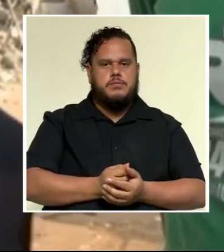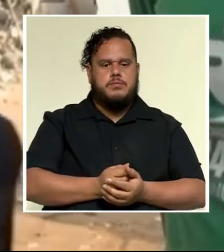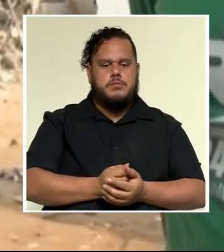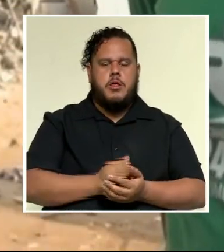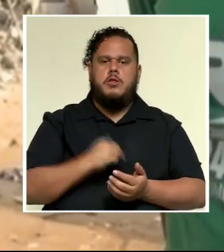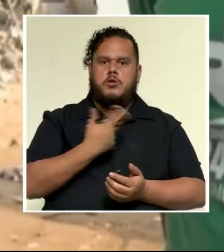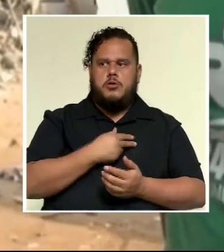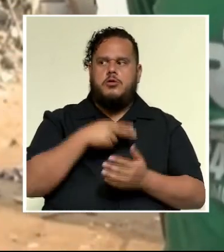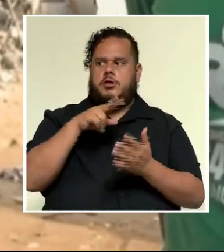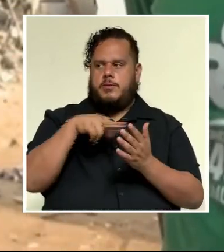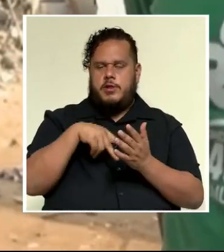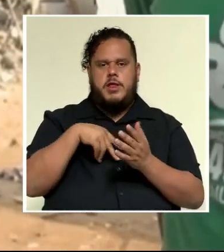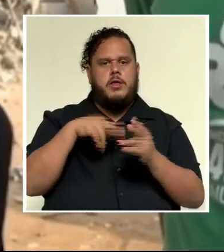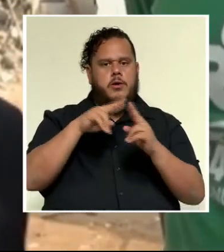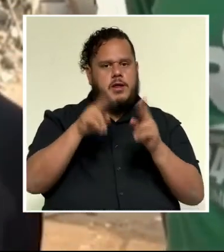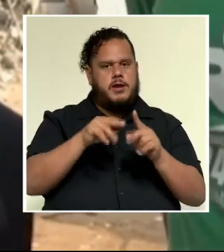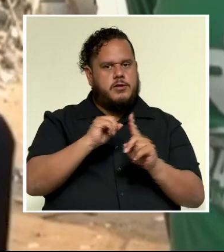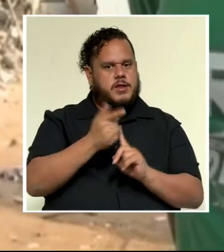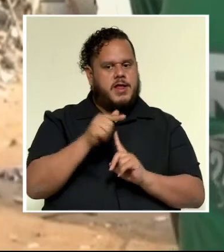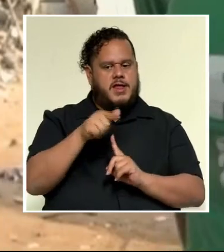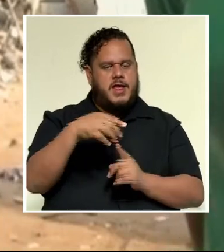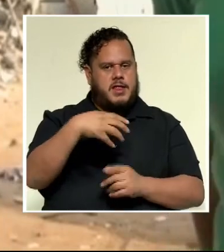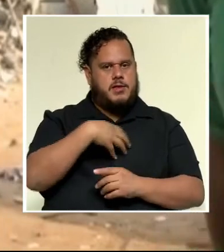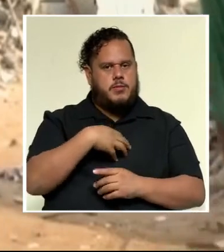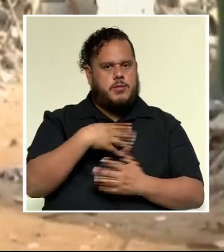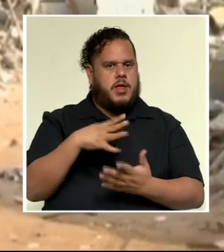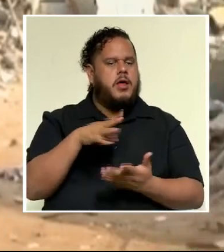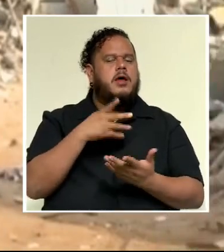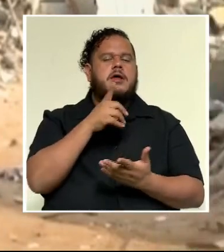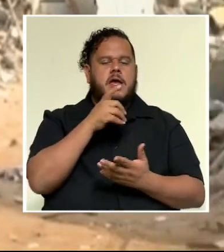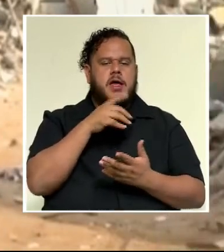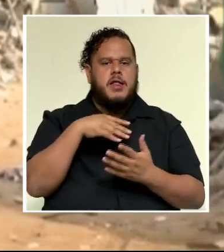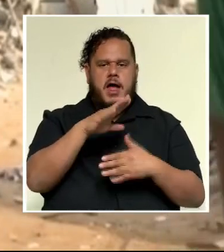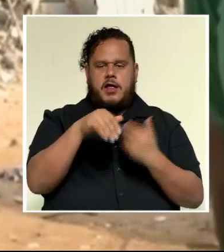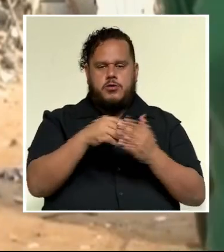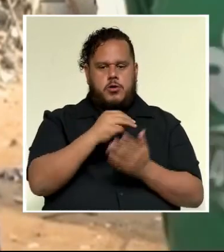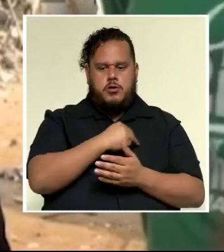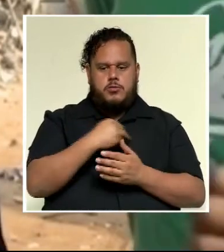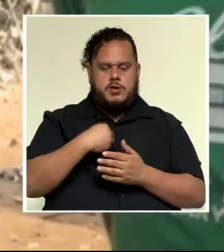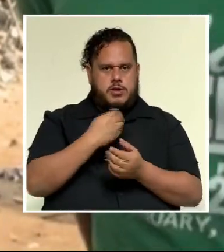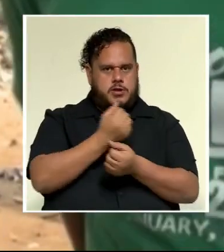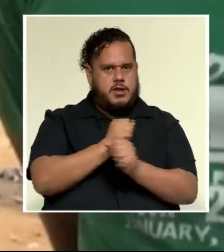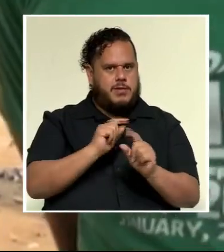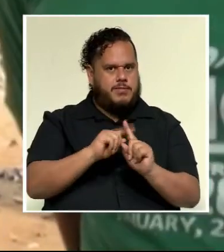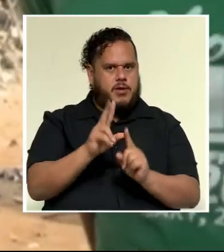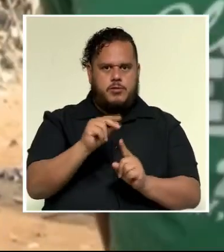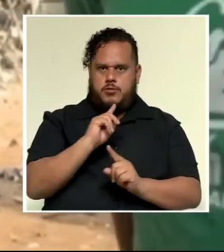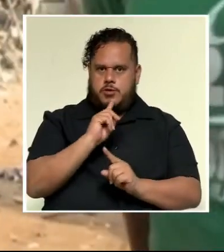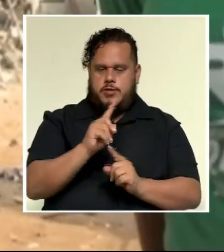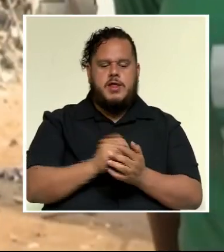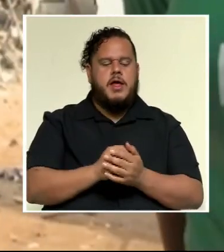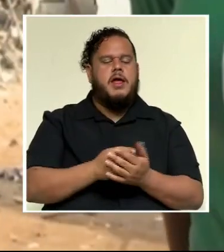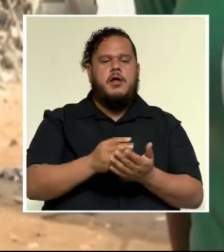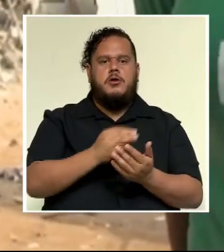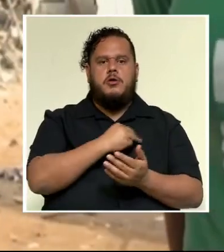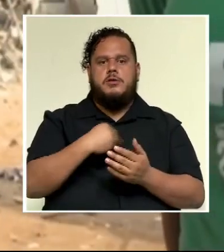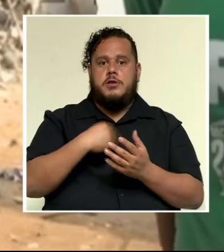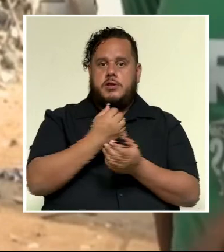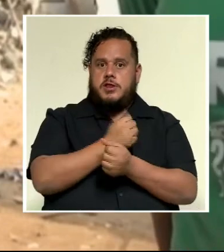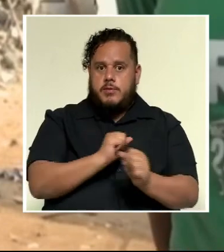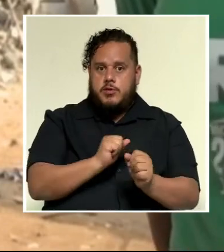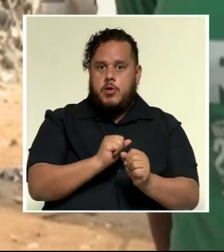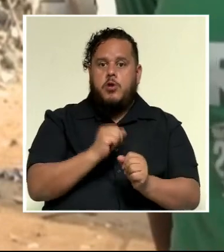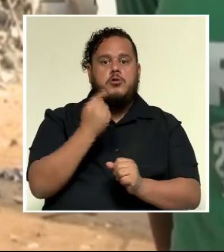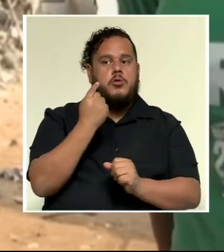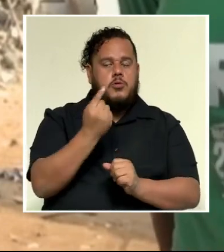Hemos leído en las redes sociales que esta propiedad pertenece a la Congregación de los Ministerios de Salvación, pero no es cierto. Los Ministerios de Salvación son solo uno de